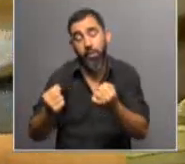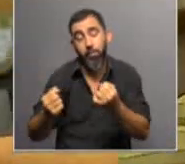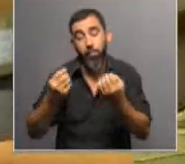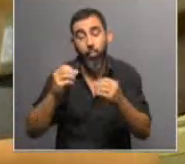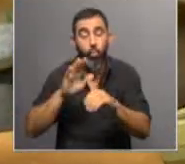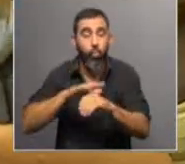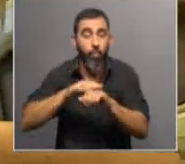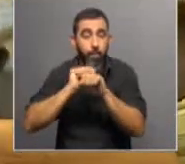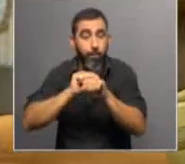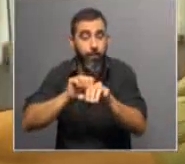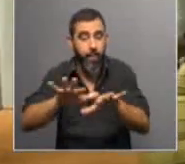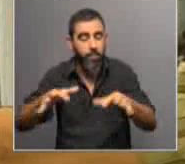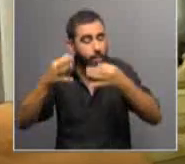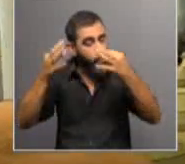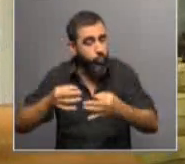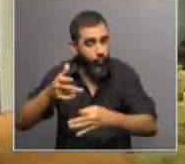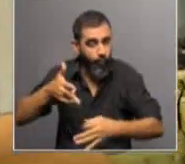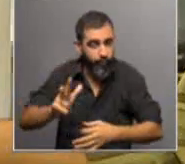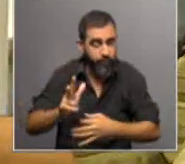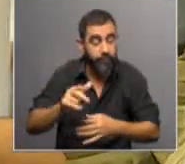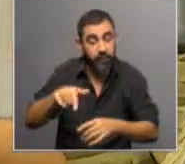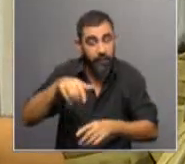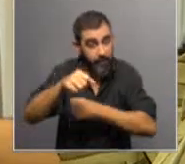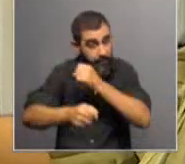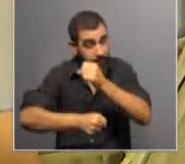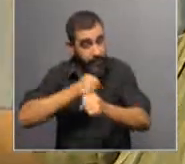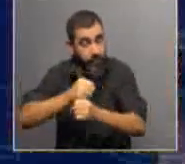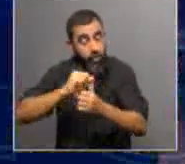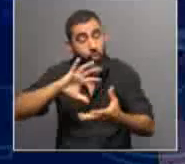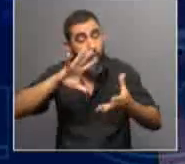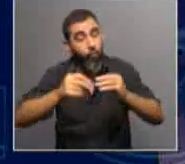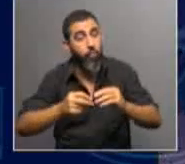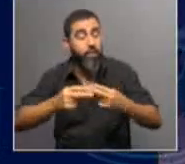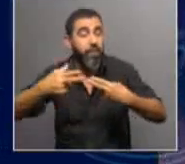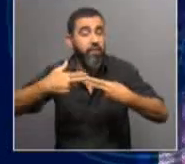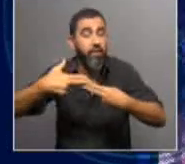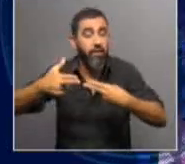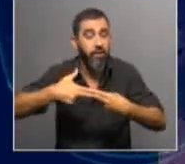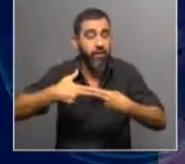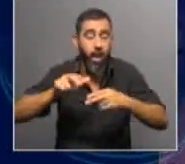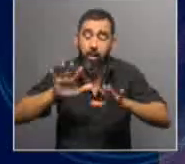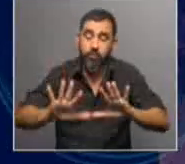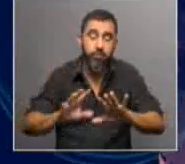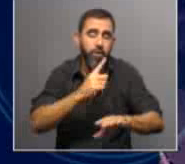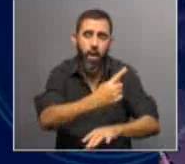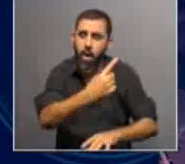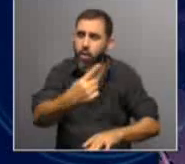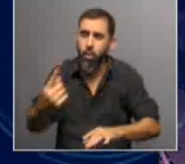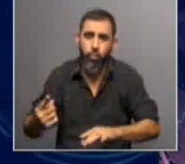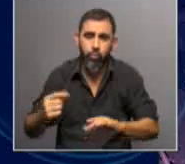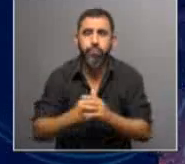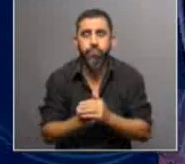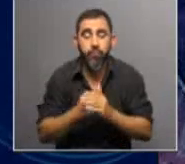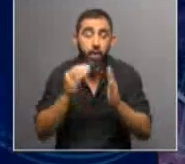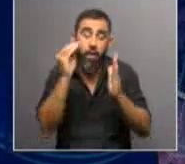esto de la pandemia, que fue justo ahí en la fecha. Y bueno, este año estamos con esta modalidad virtual, que bueno, es eso, cada uno